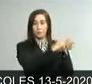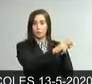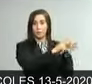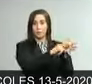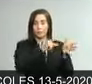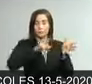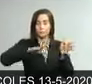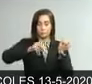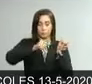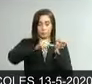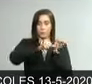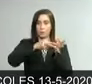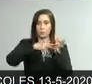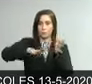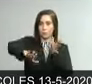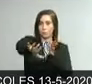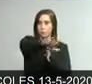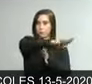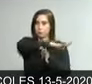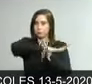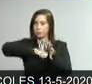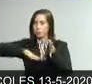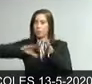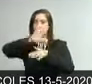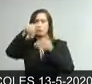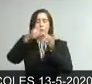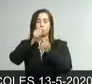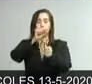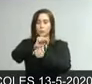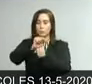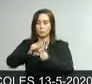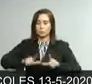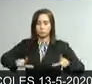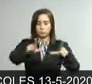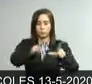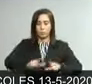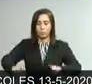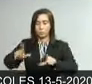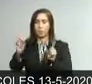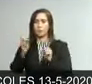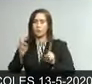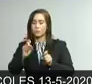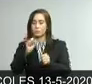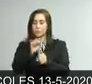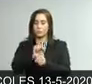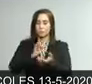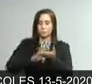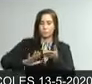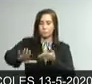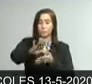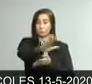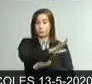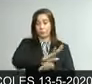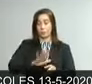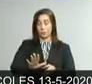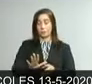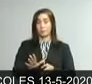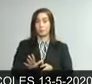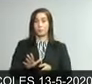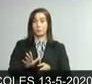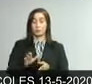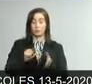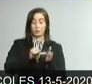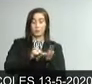y el plan de contingencia que se ha diseñado con los lugares y espacios responsables de